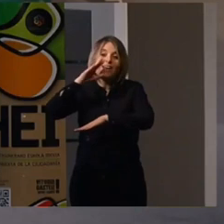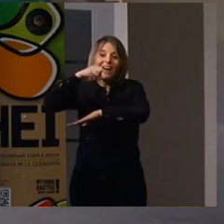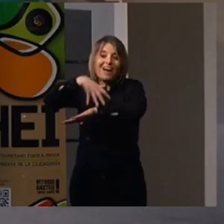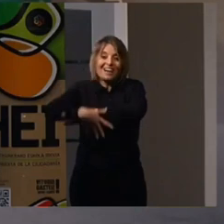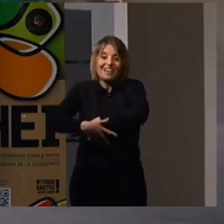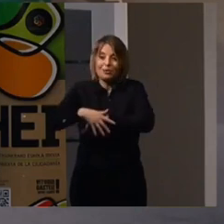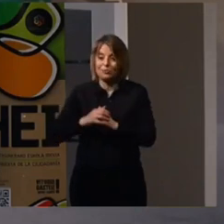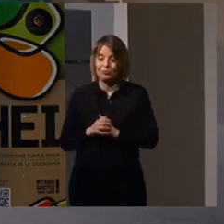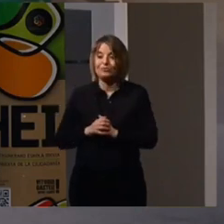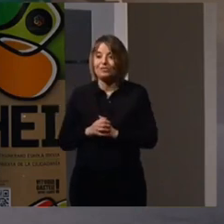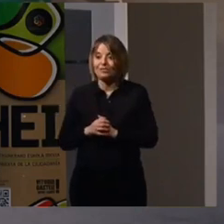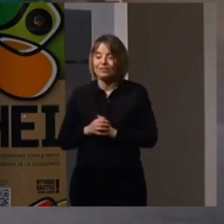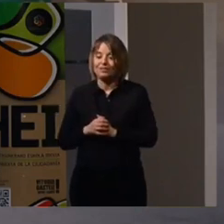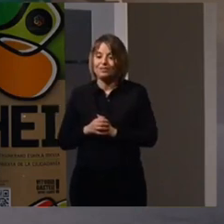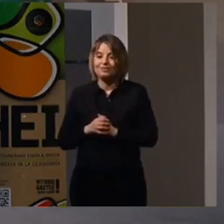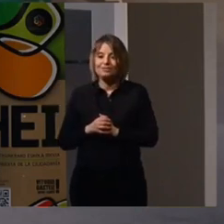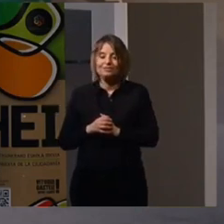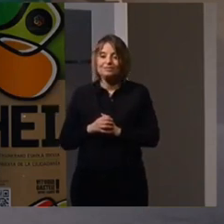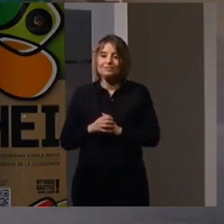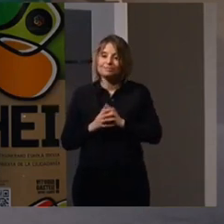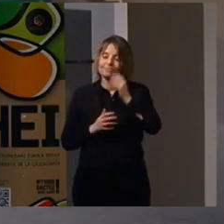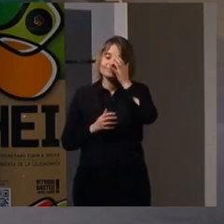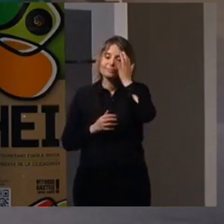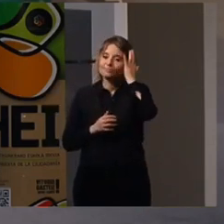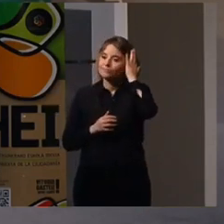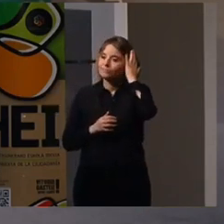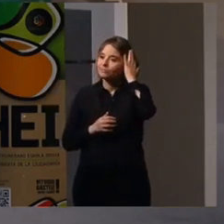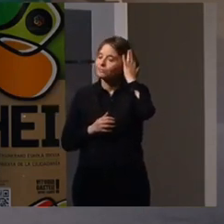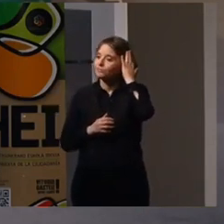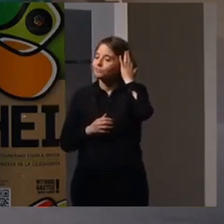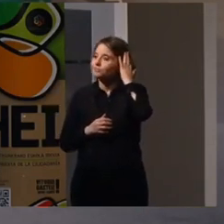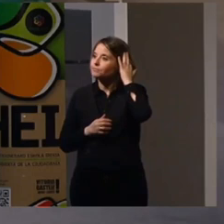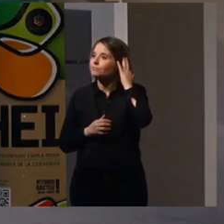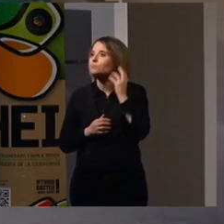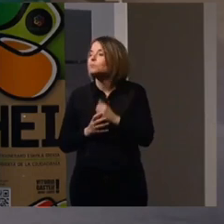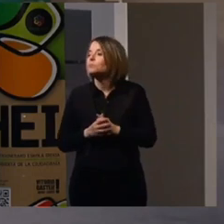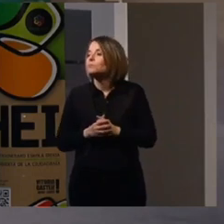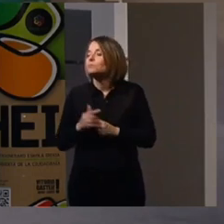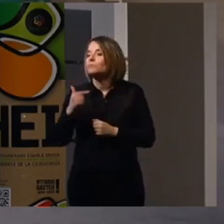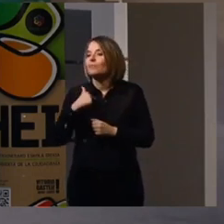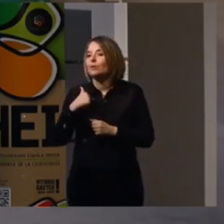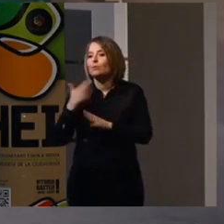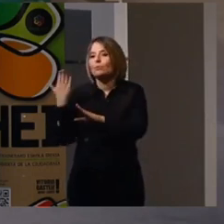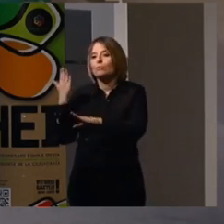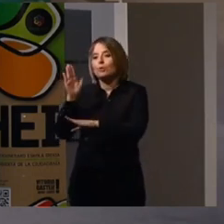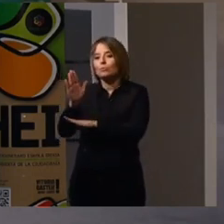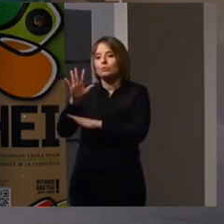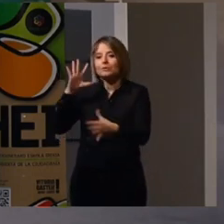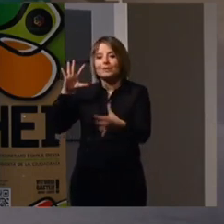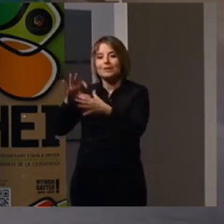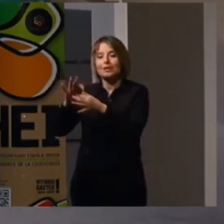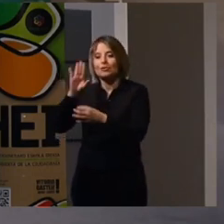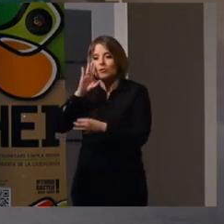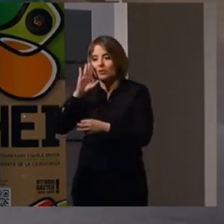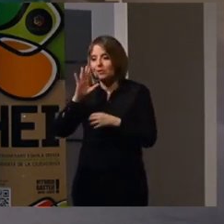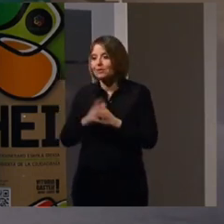decíamos. Total. Entonces, en realidad lo que yo iba a plantearte tenía más que ver con lo que estáis comentando